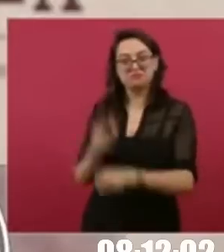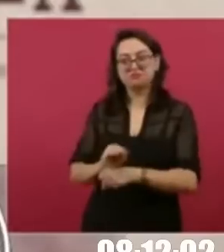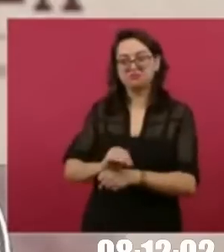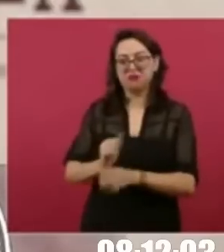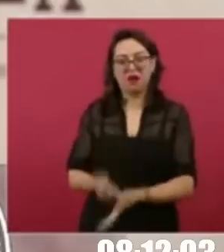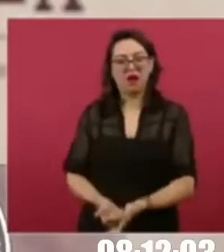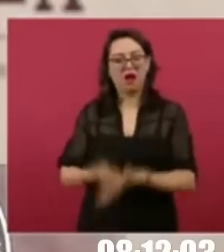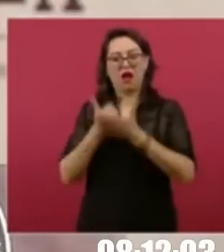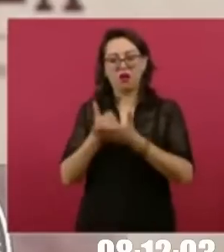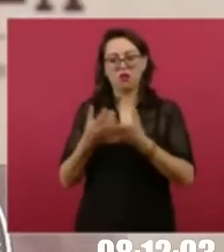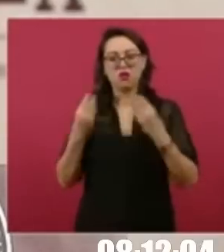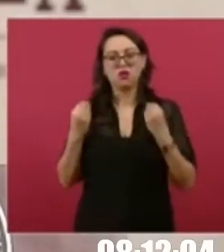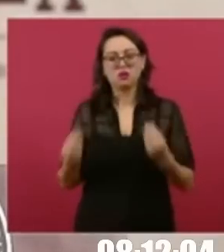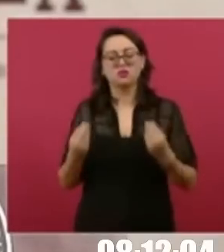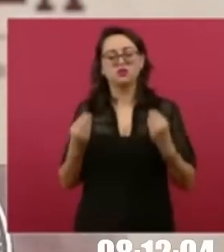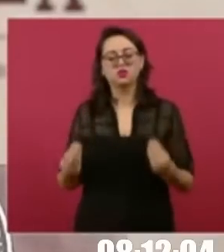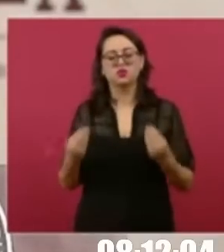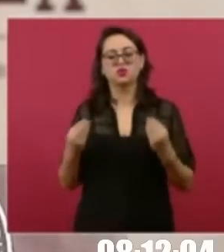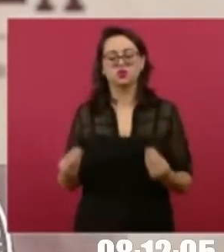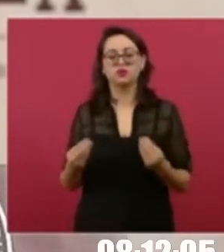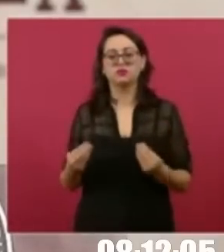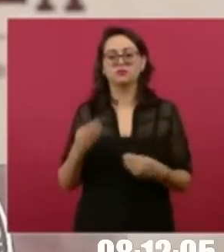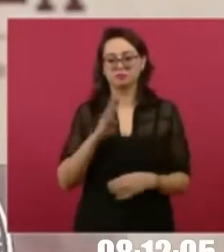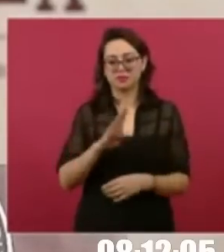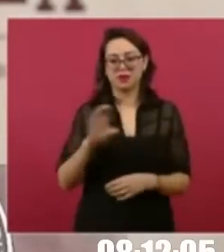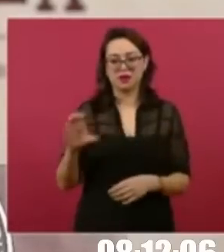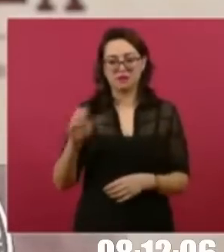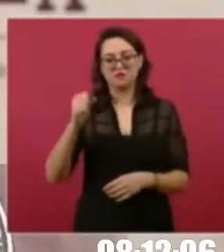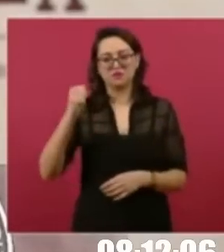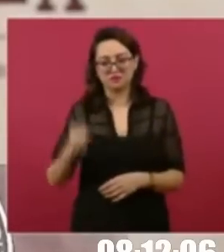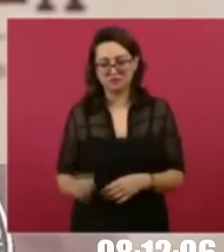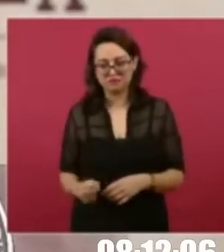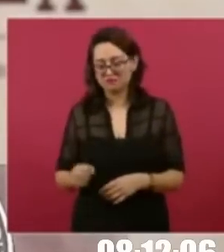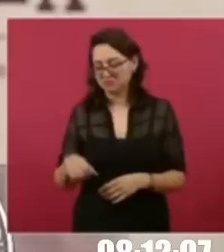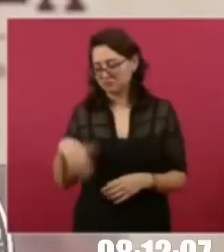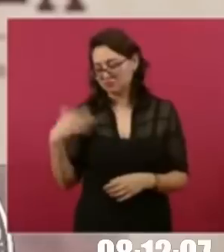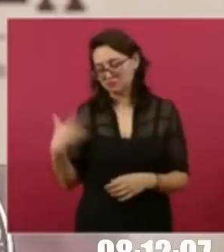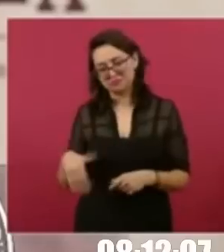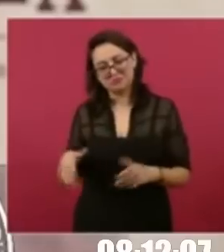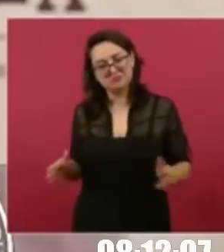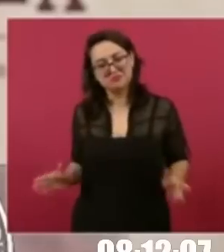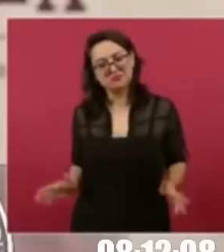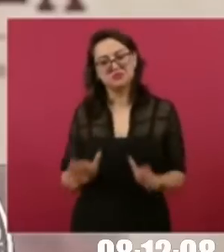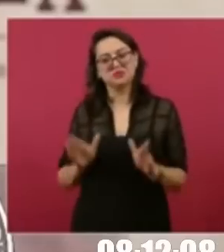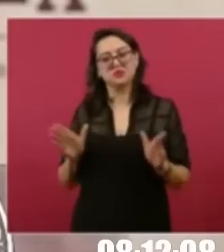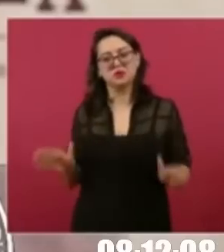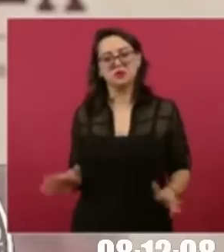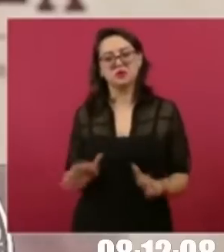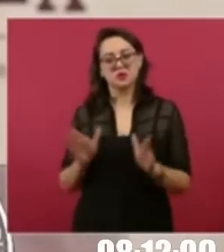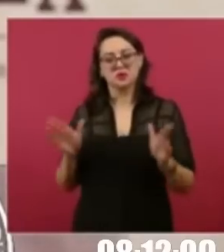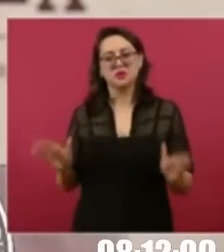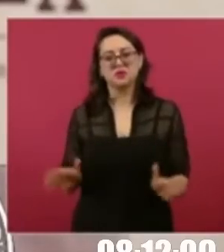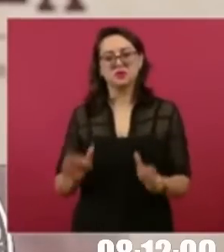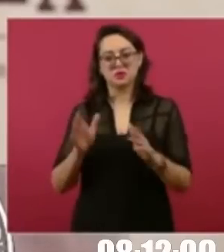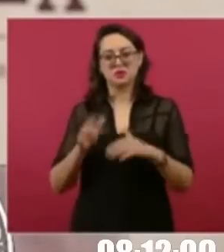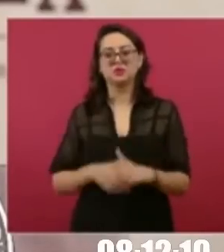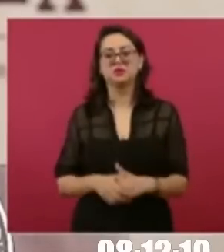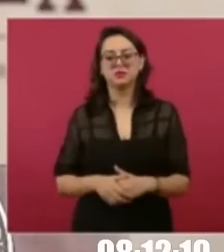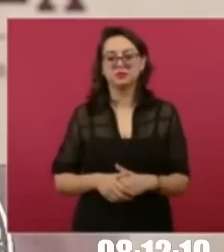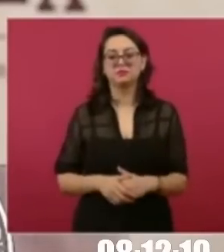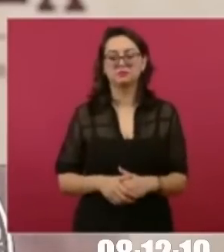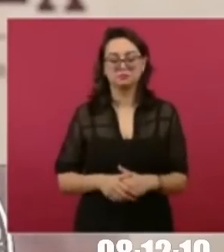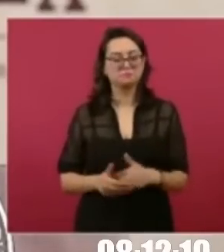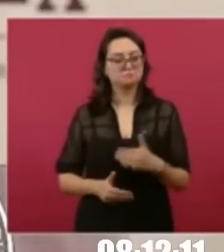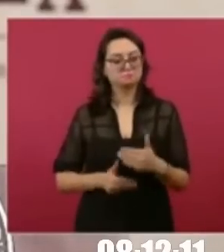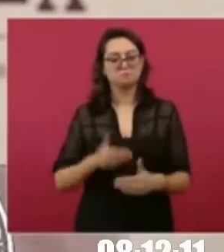respaldo para su California que sigue siendo muy importante sobre todo allá en el municipio de Mulegé lo que se